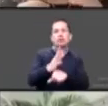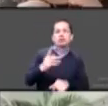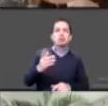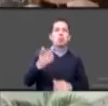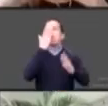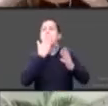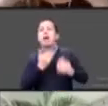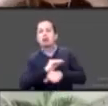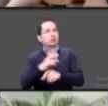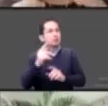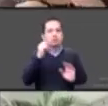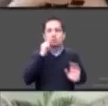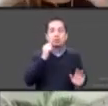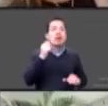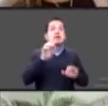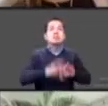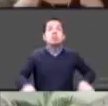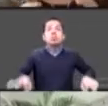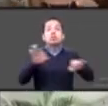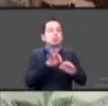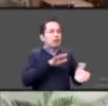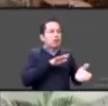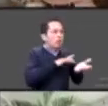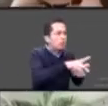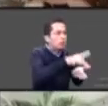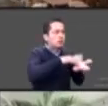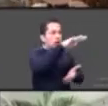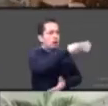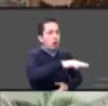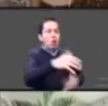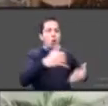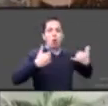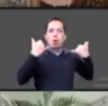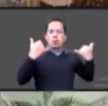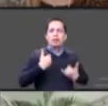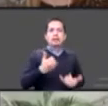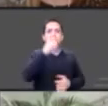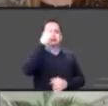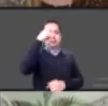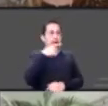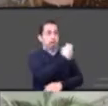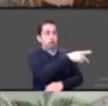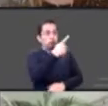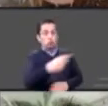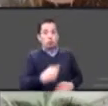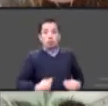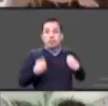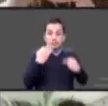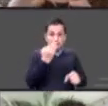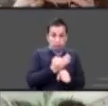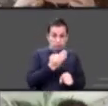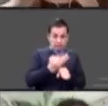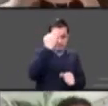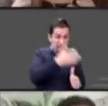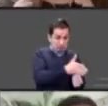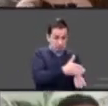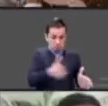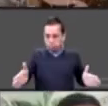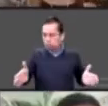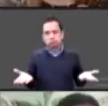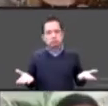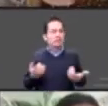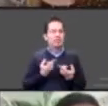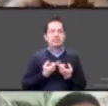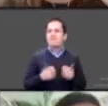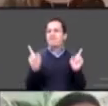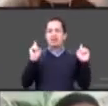tratamiento diferente, específico, por el momento de vida en el que se enfrentan las y los jóvenes. De ahí, la otra